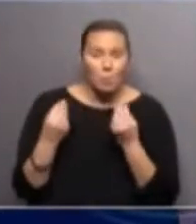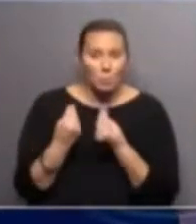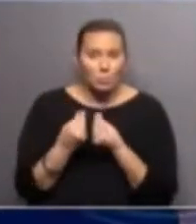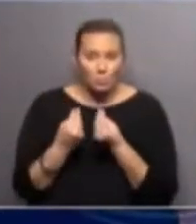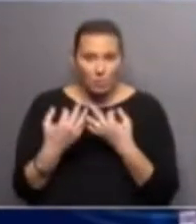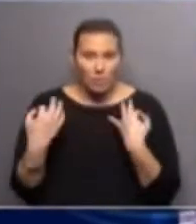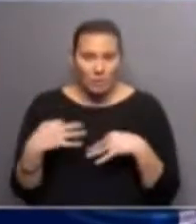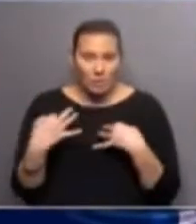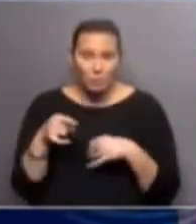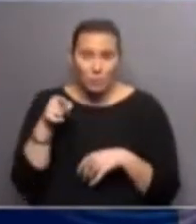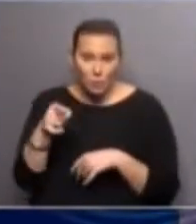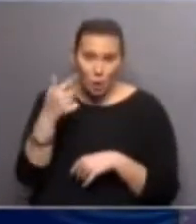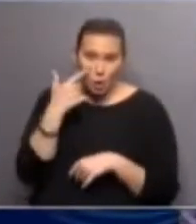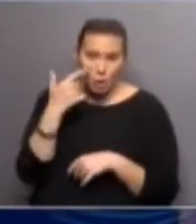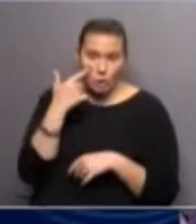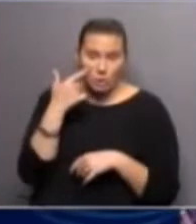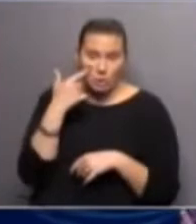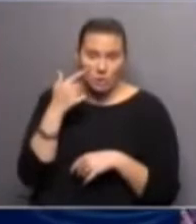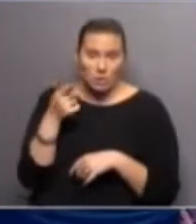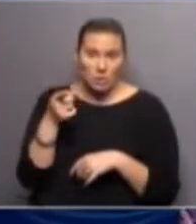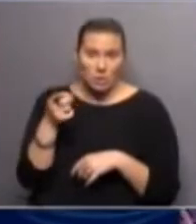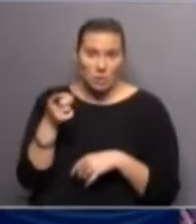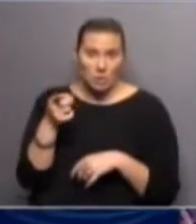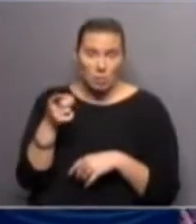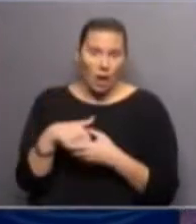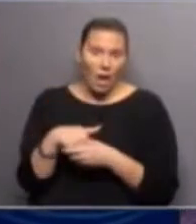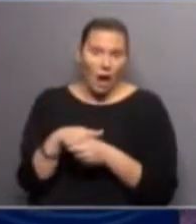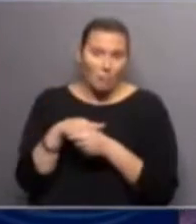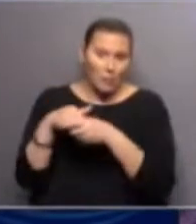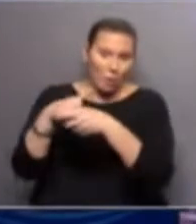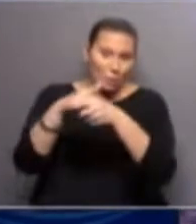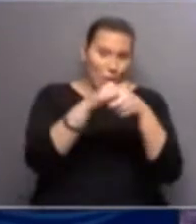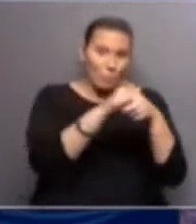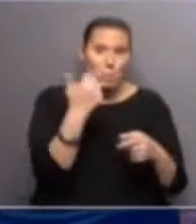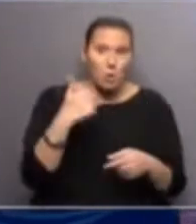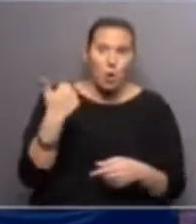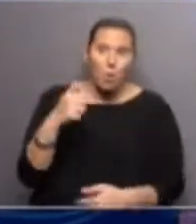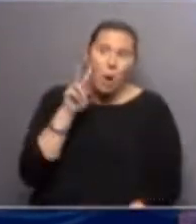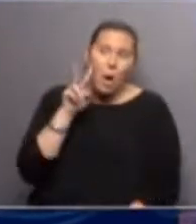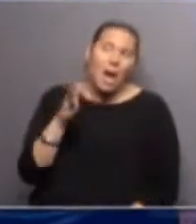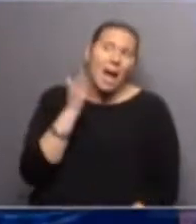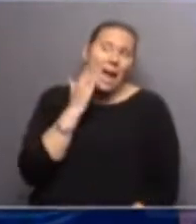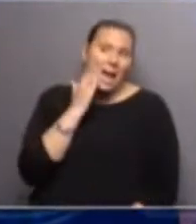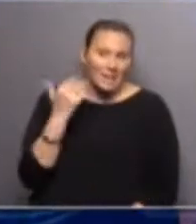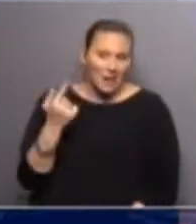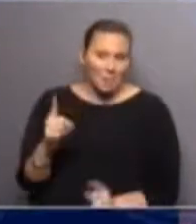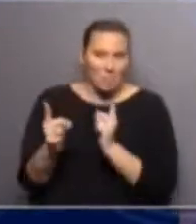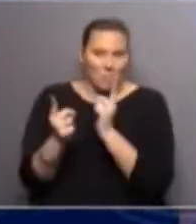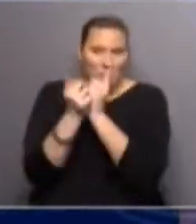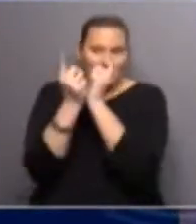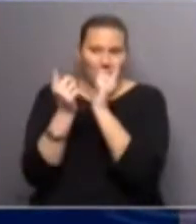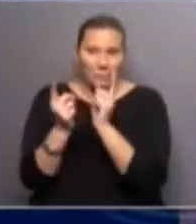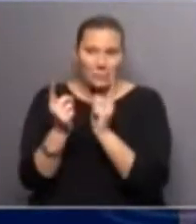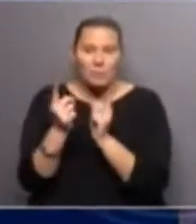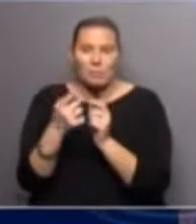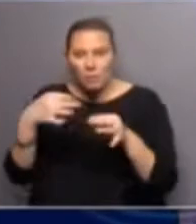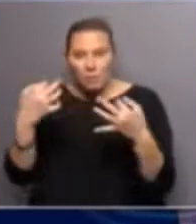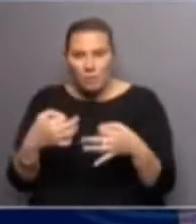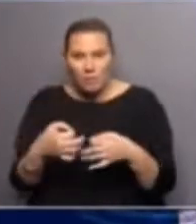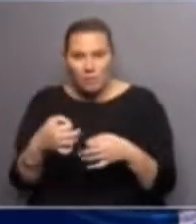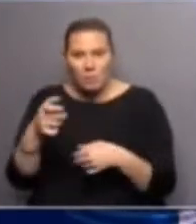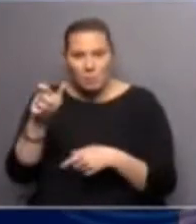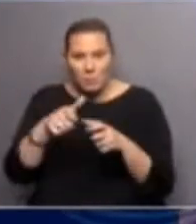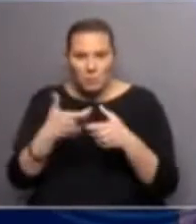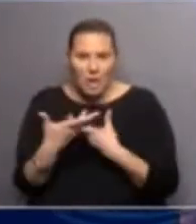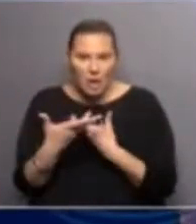Hablamos mucho, tuvimos ahí. Yo lo conocía en realidad por amigos de amigos, pero nunca personalmente. Pero es verdad, la gente, el